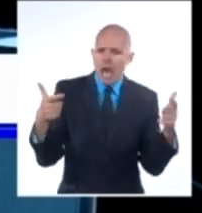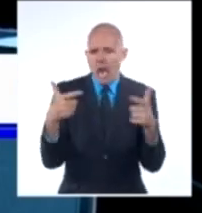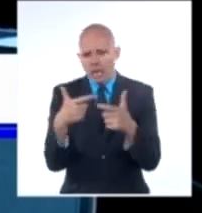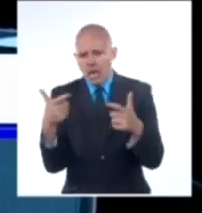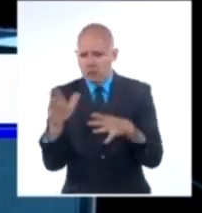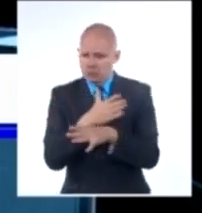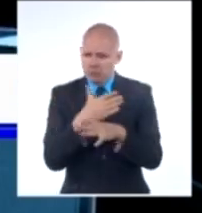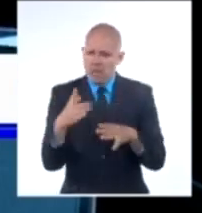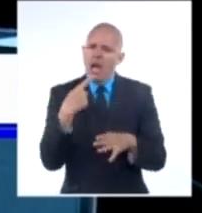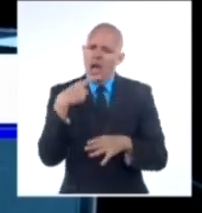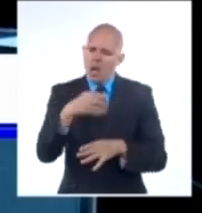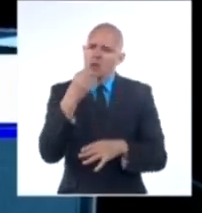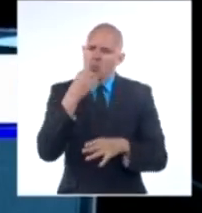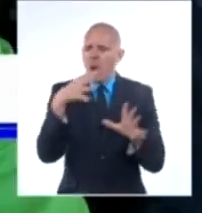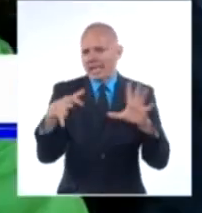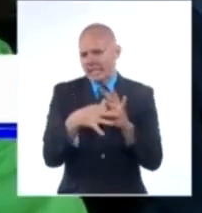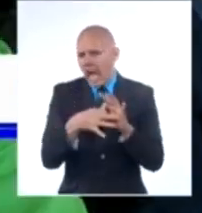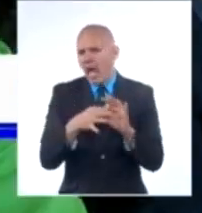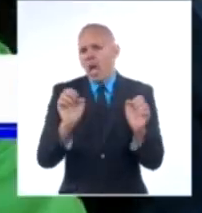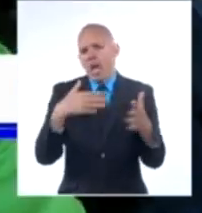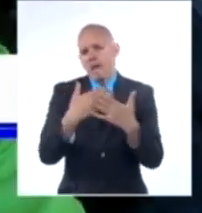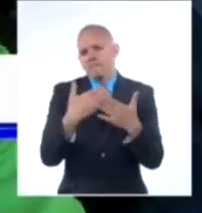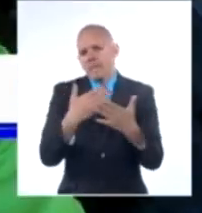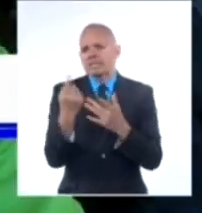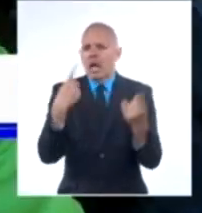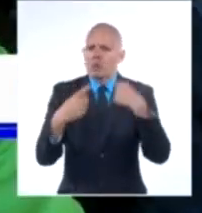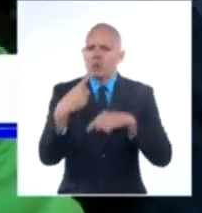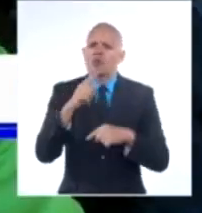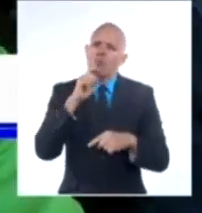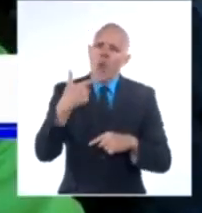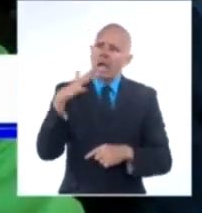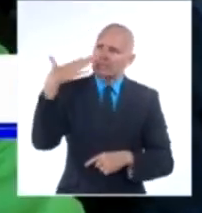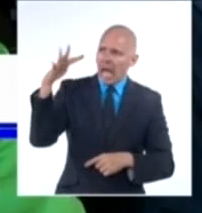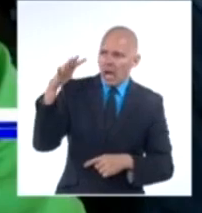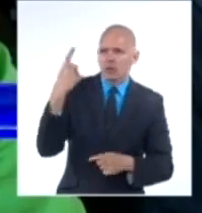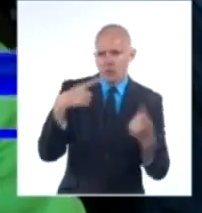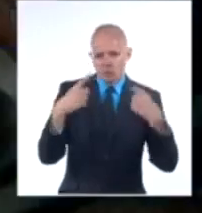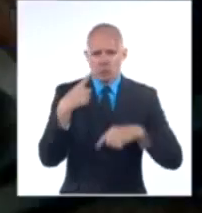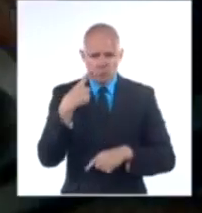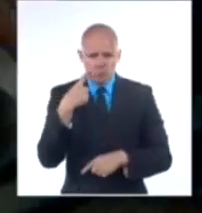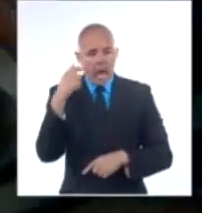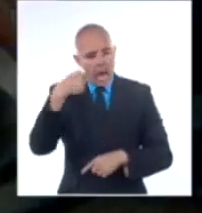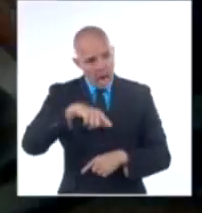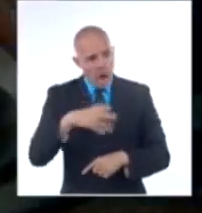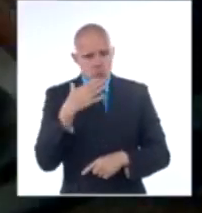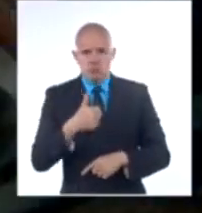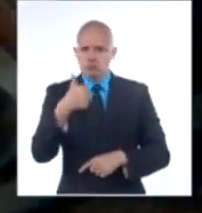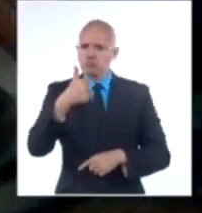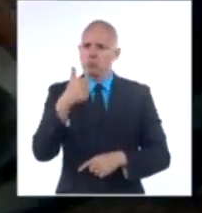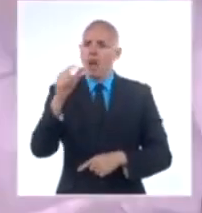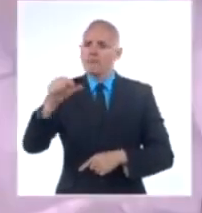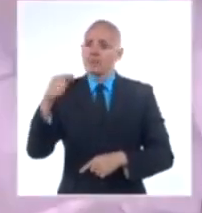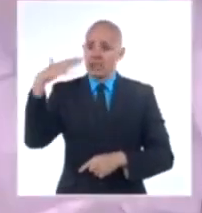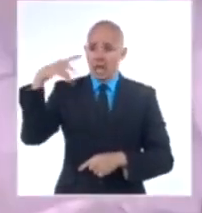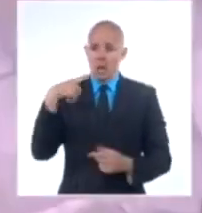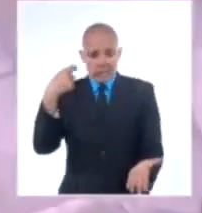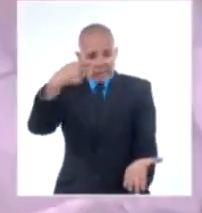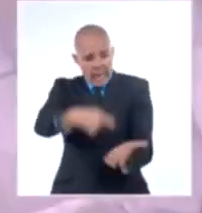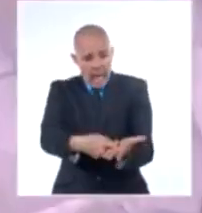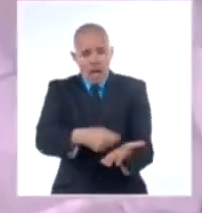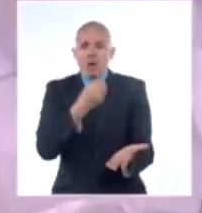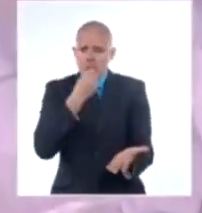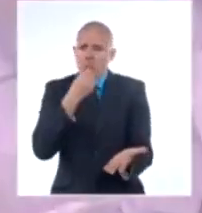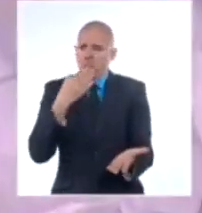con pequeñas y medianas empresas extranjeras. Cuba ofrece un ambiente favorable para los inversionistas